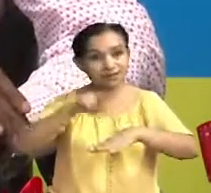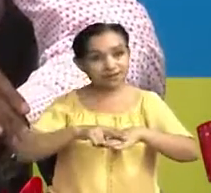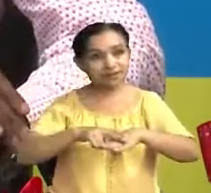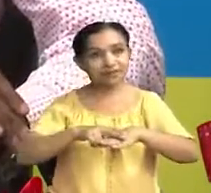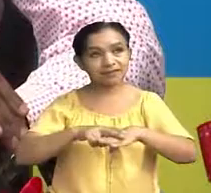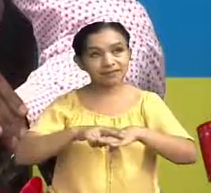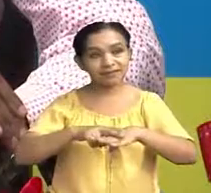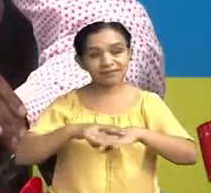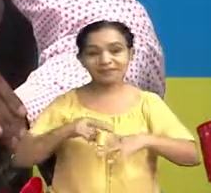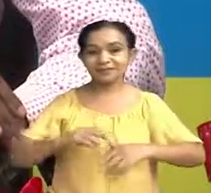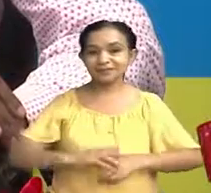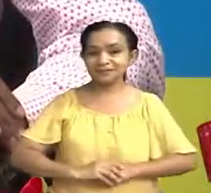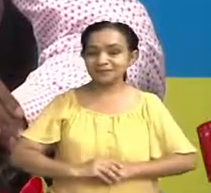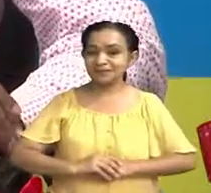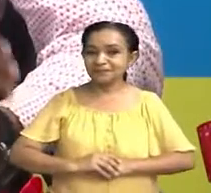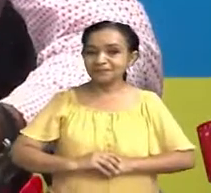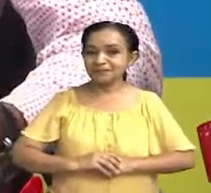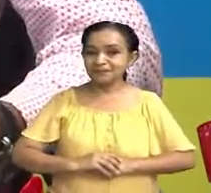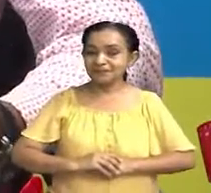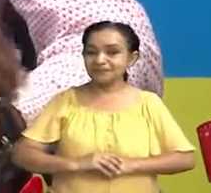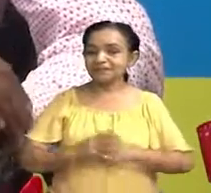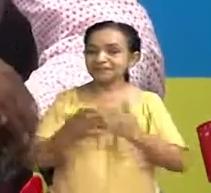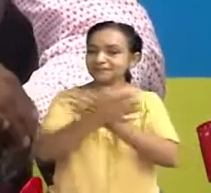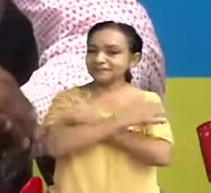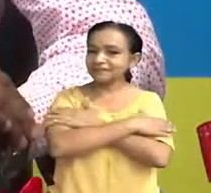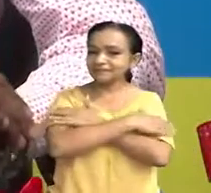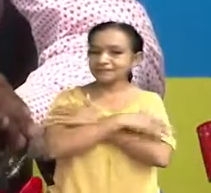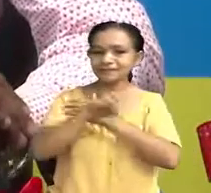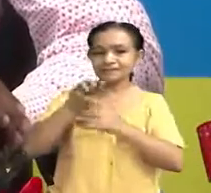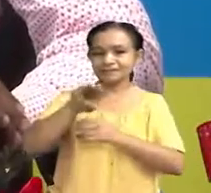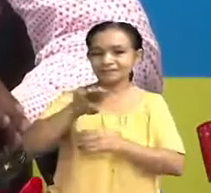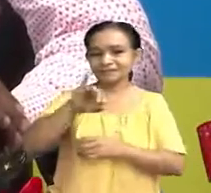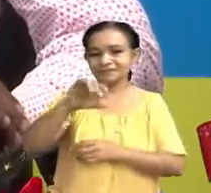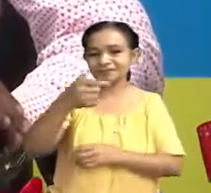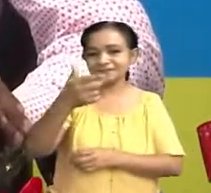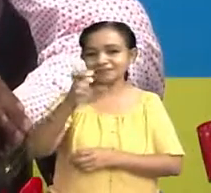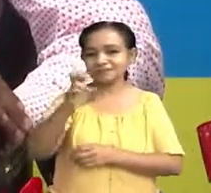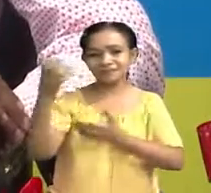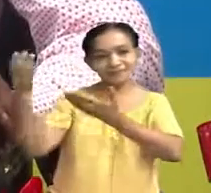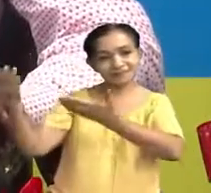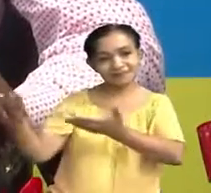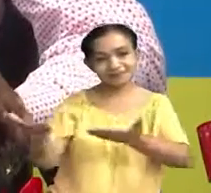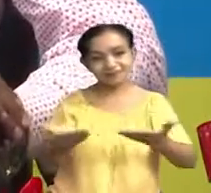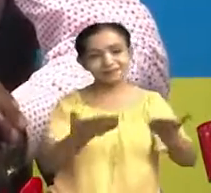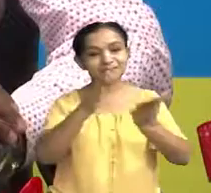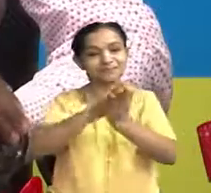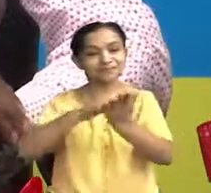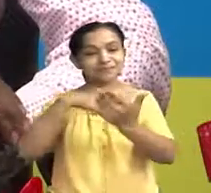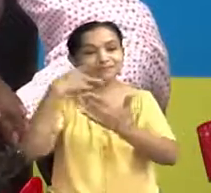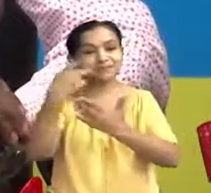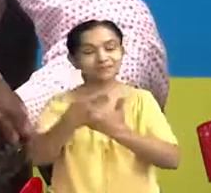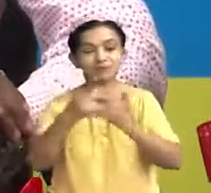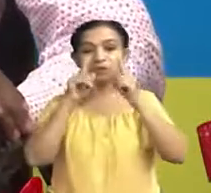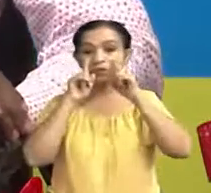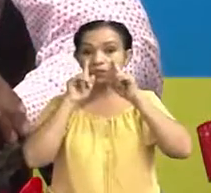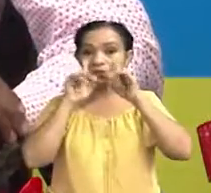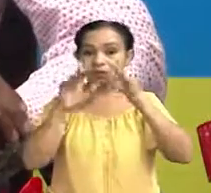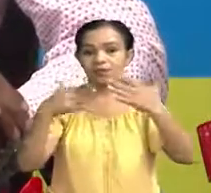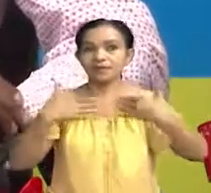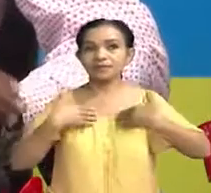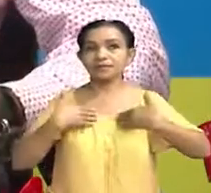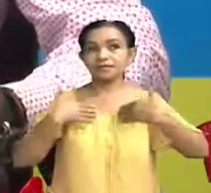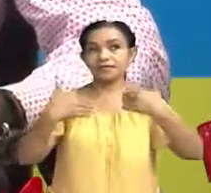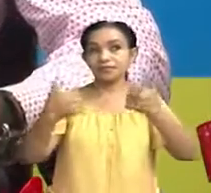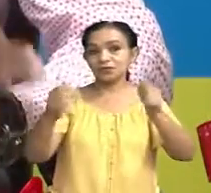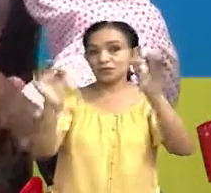de la Asamblea Nacional. Les saludo a Miguel Carranza Mena y les doy la bienvenida a su programa Prevenir es